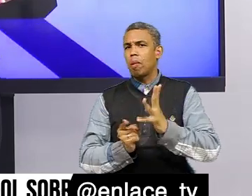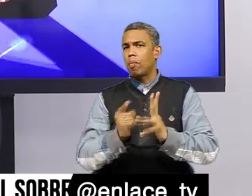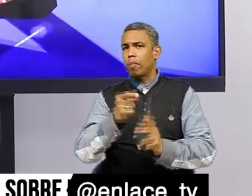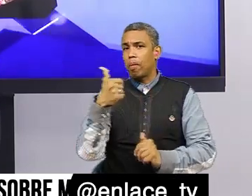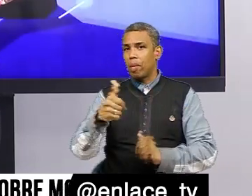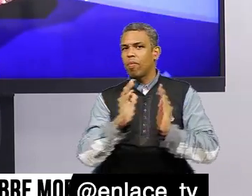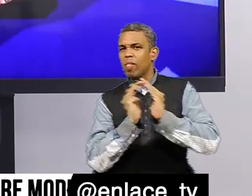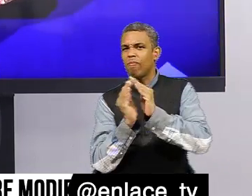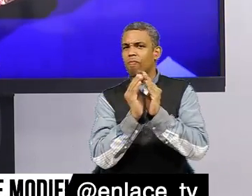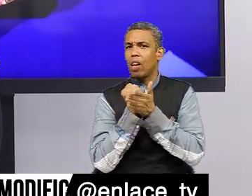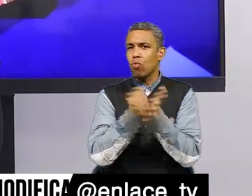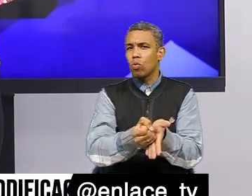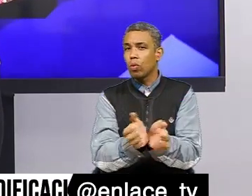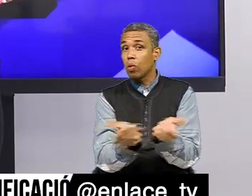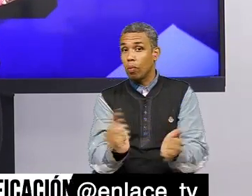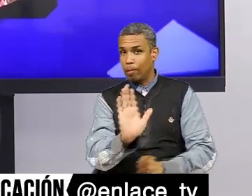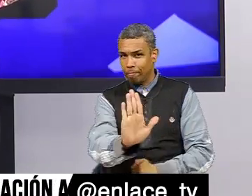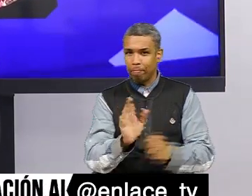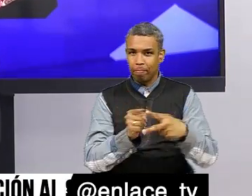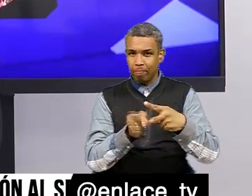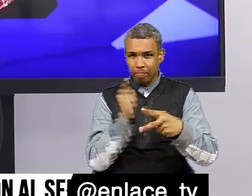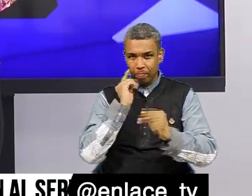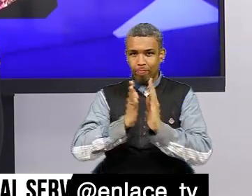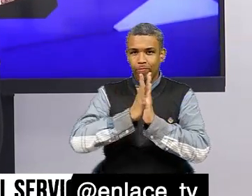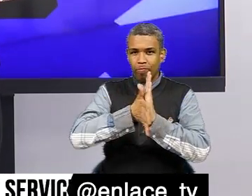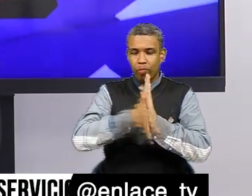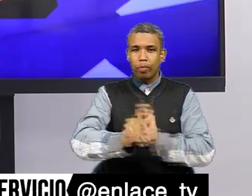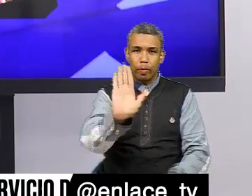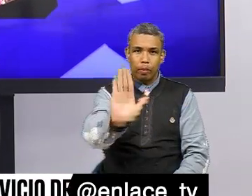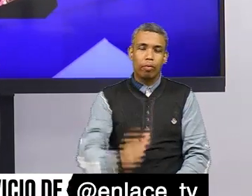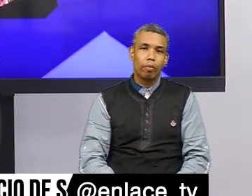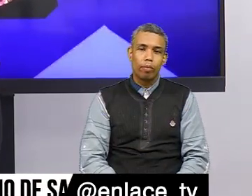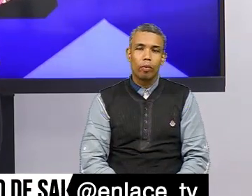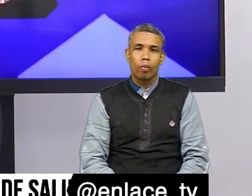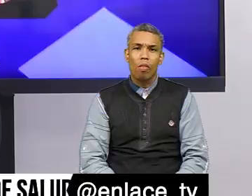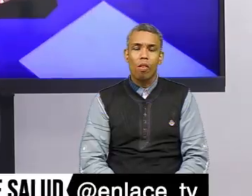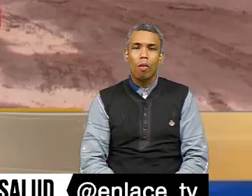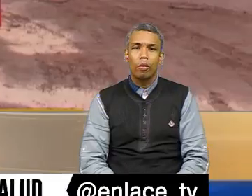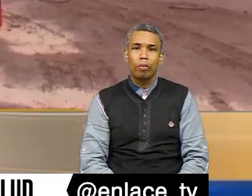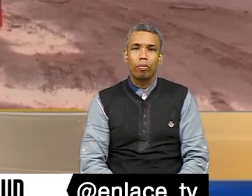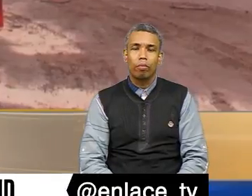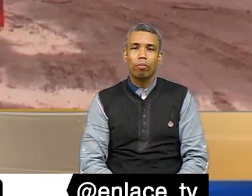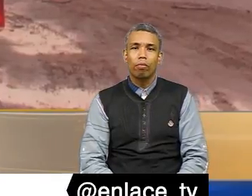vivienda. Estas y otras noticias las estaremos ampliando durante la presente emisión.